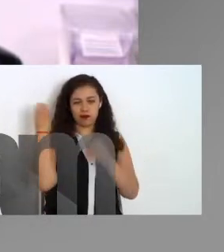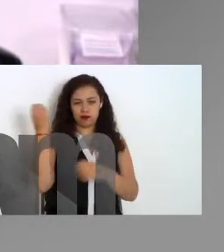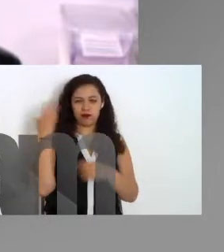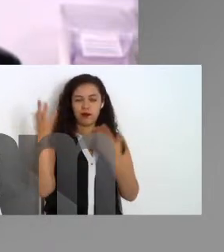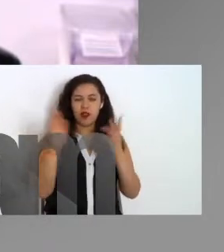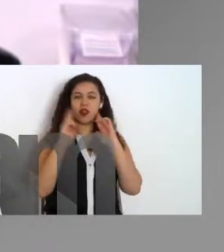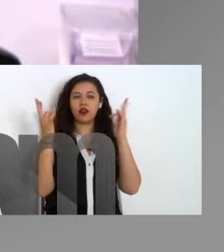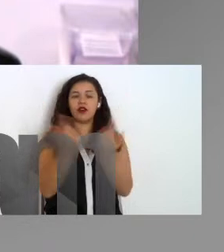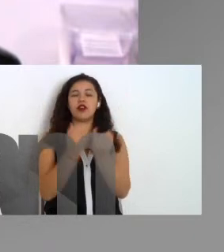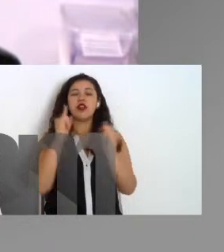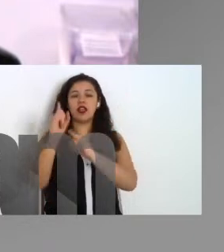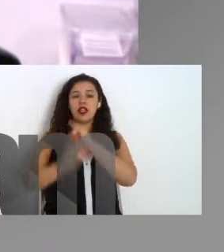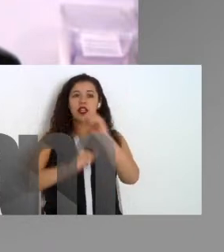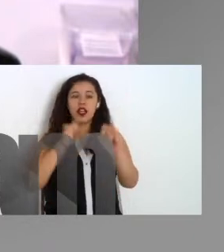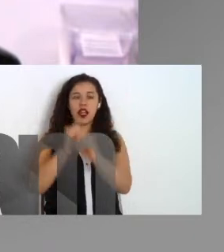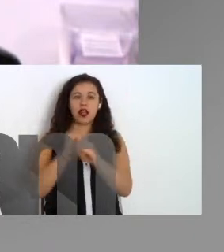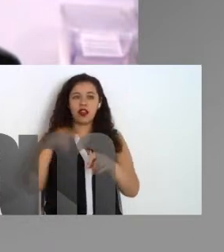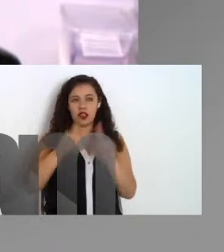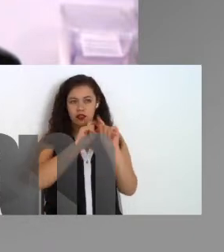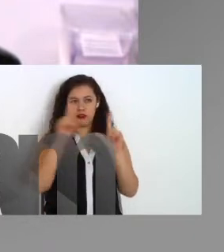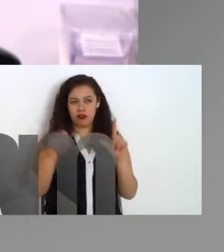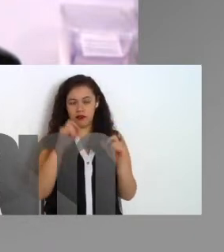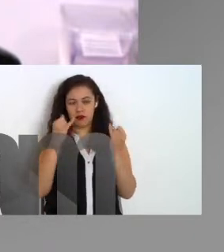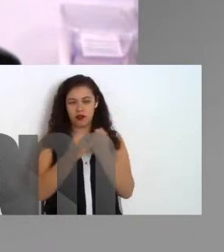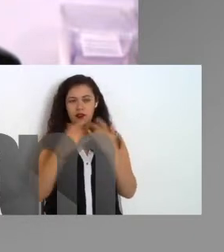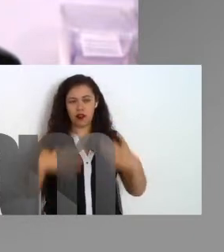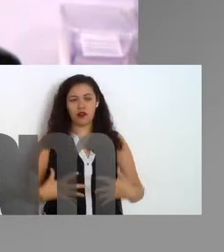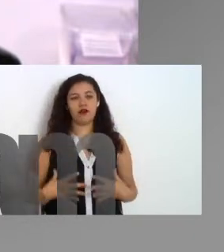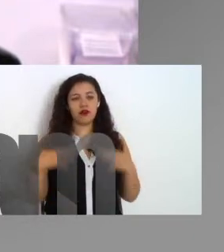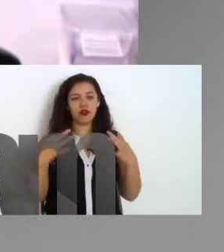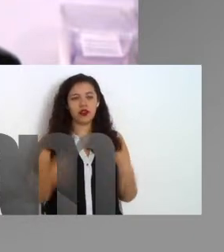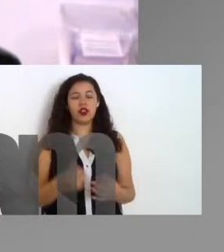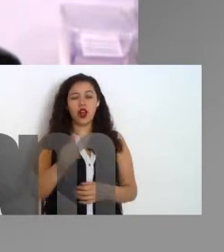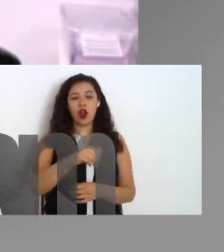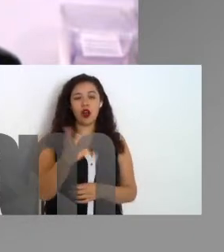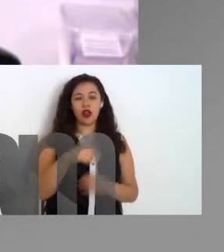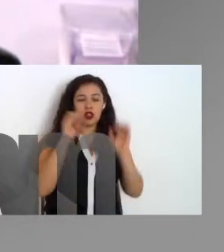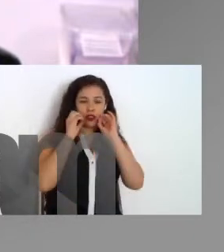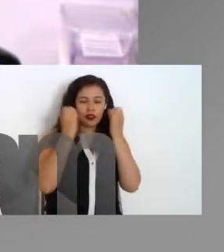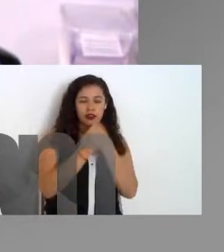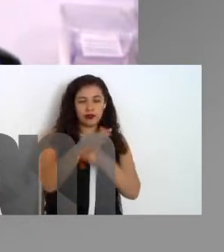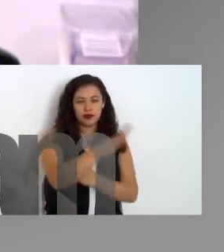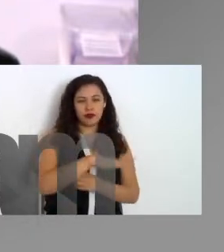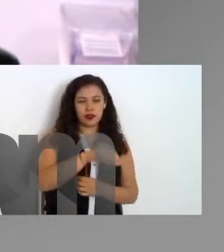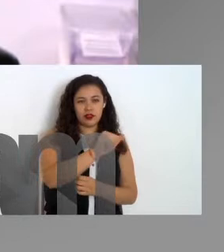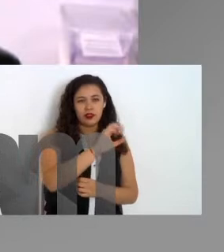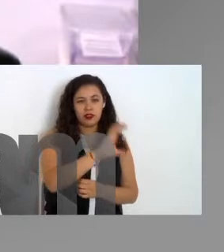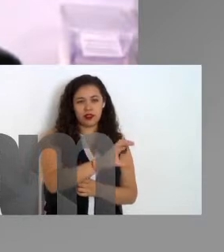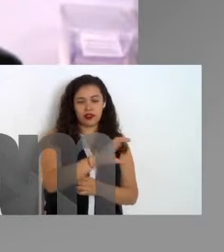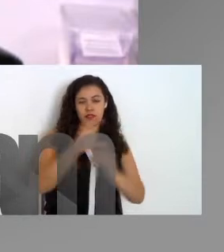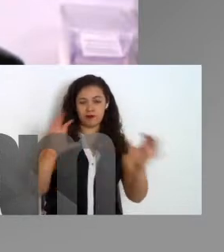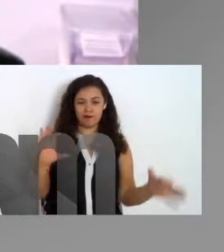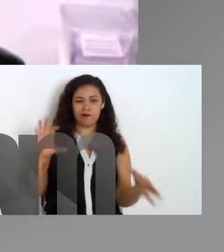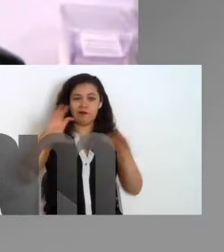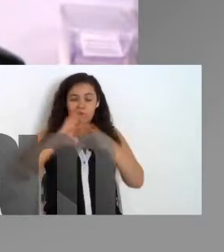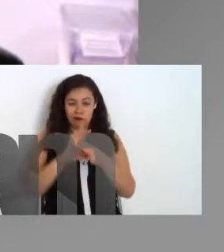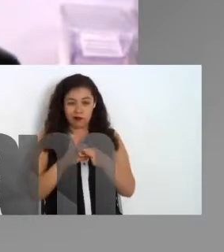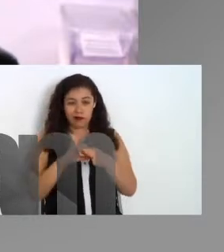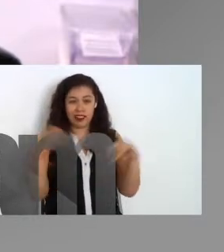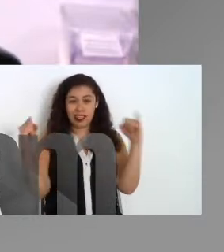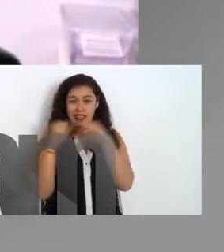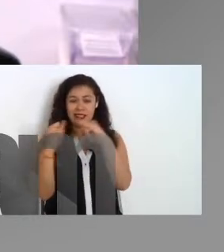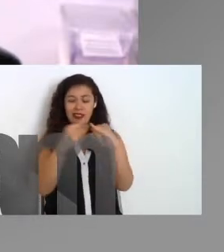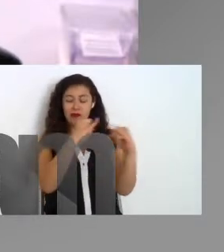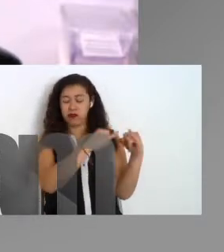nacionales e internacionales, impulsor de la fundación de más de 11 organizaciones de la sociedad civil, alianzas con decenas de instituciones